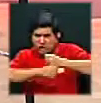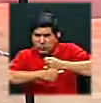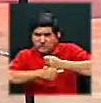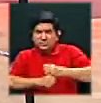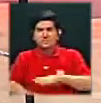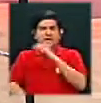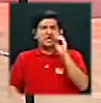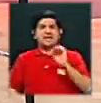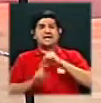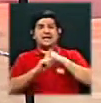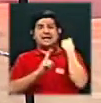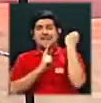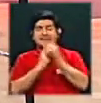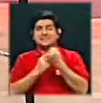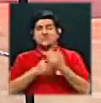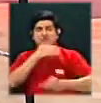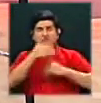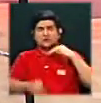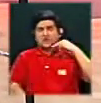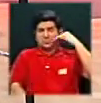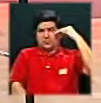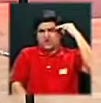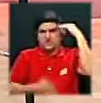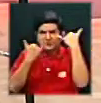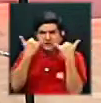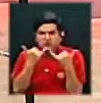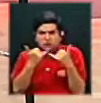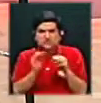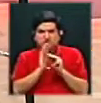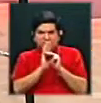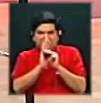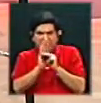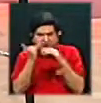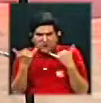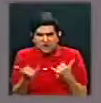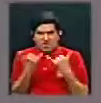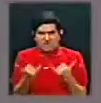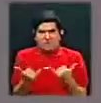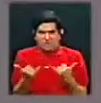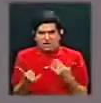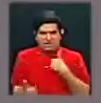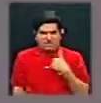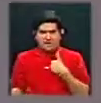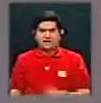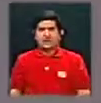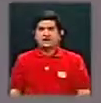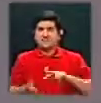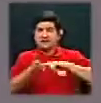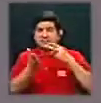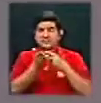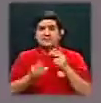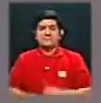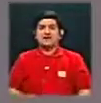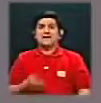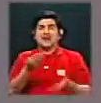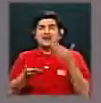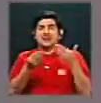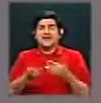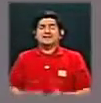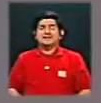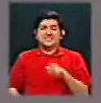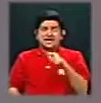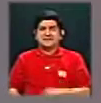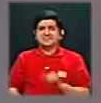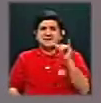y el estado de maduración en que ya el modelo se encuentra, en un estado de maduración que ya comienza a ser más bien de pudrición,